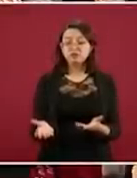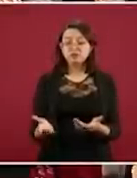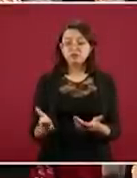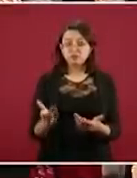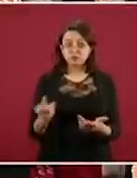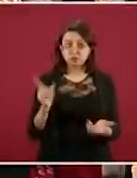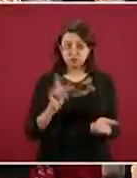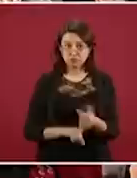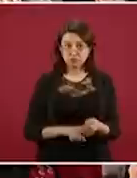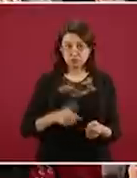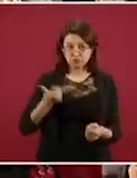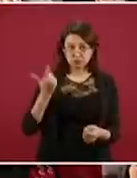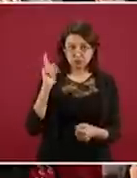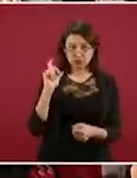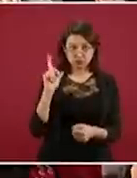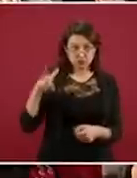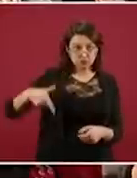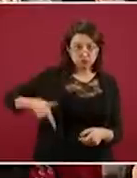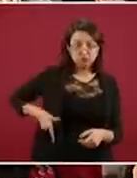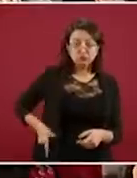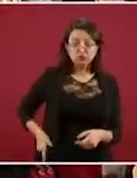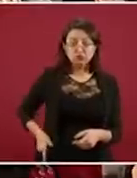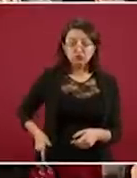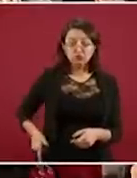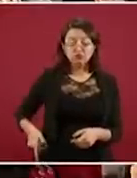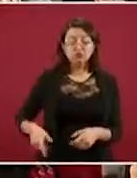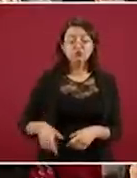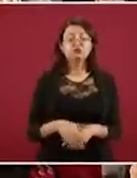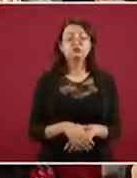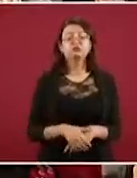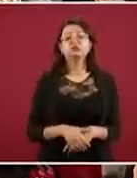armas, tiene que